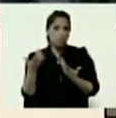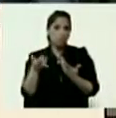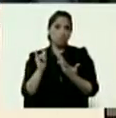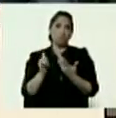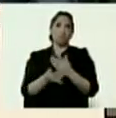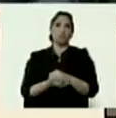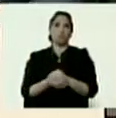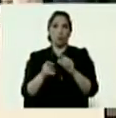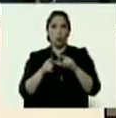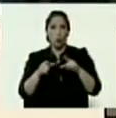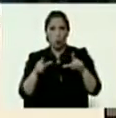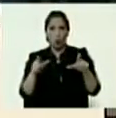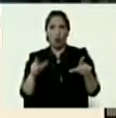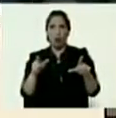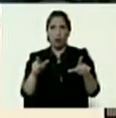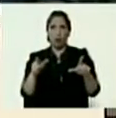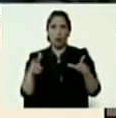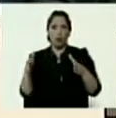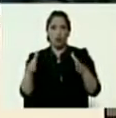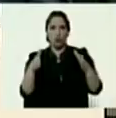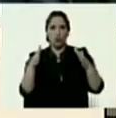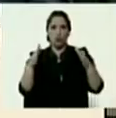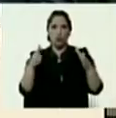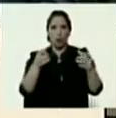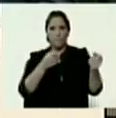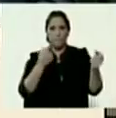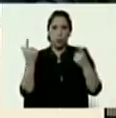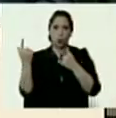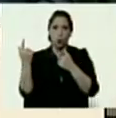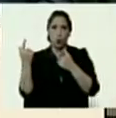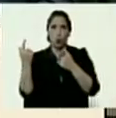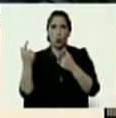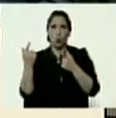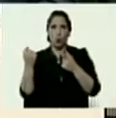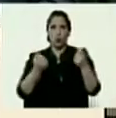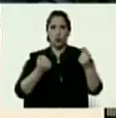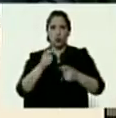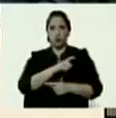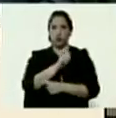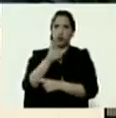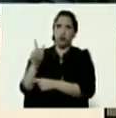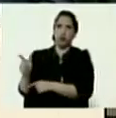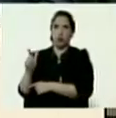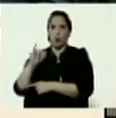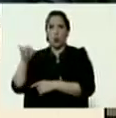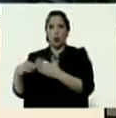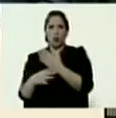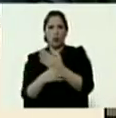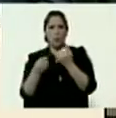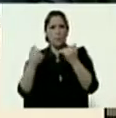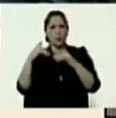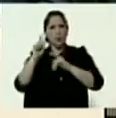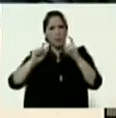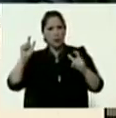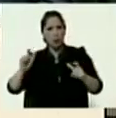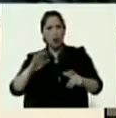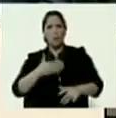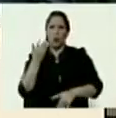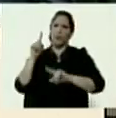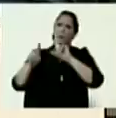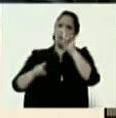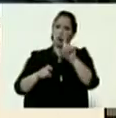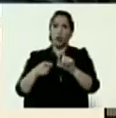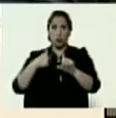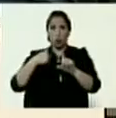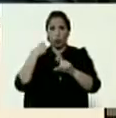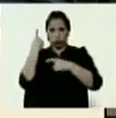una zona de la ruta en la que trasladaban al señor Juan Guaidó. Y mucha gente puede preguntarse, yo al menos